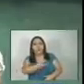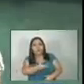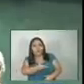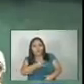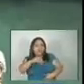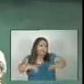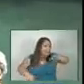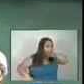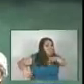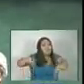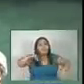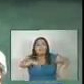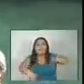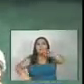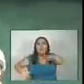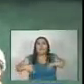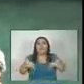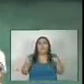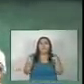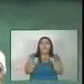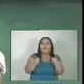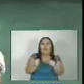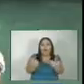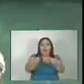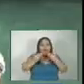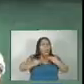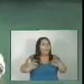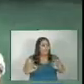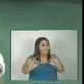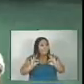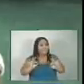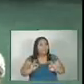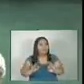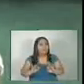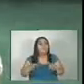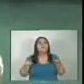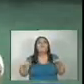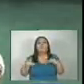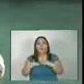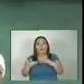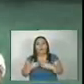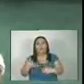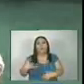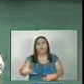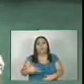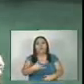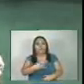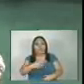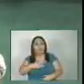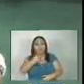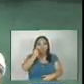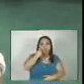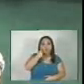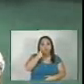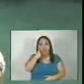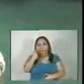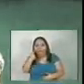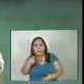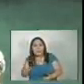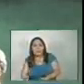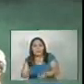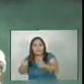piscinas profundas de aguas frescas, deliciosas, también, pues, contamos con guardavidas y